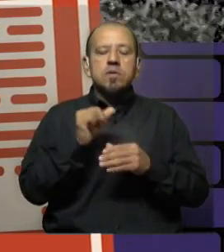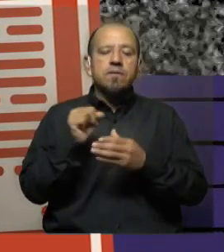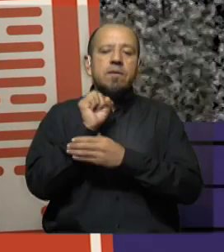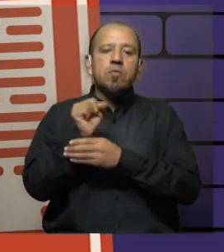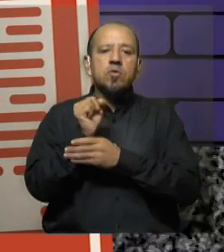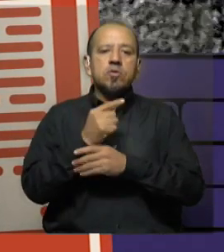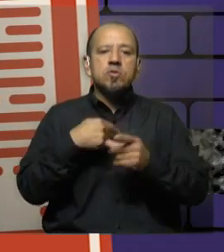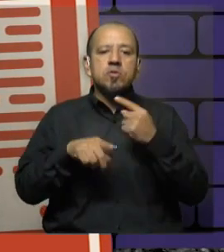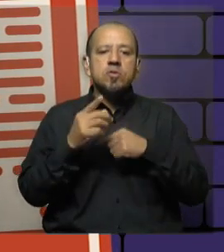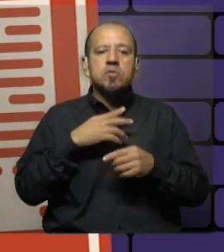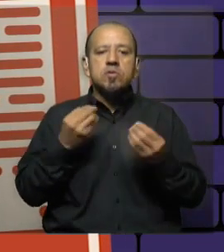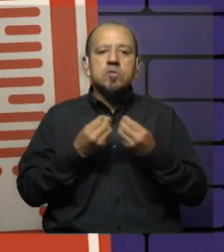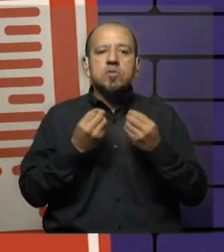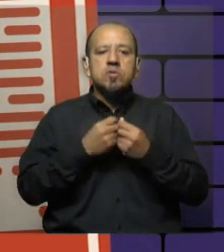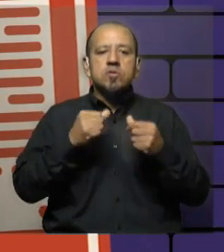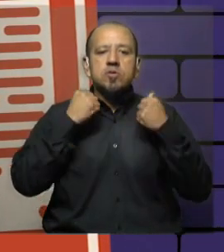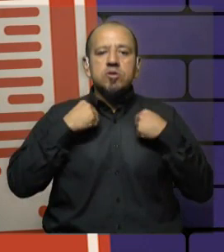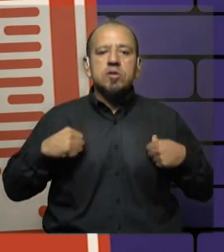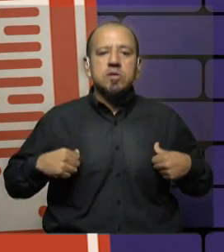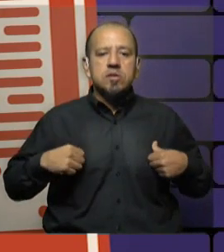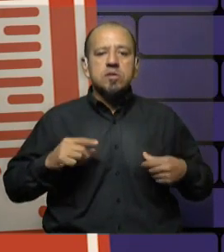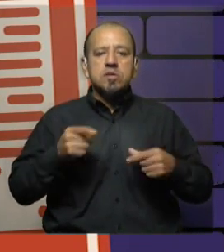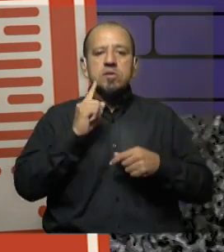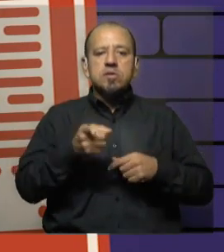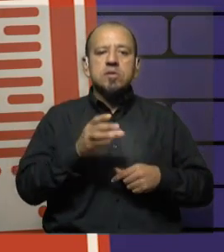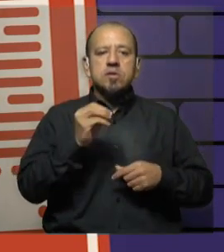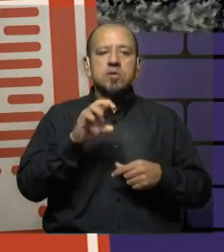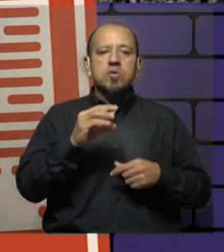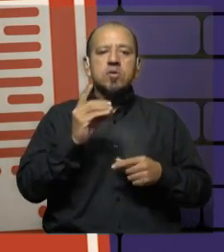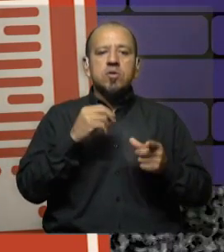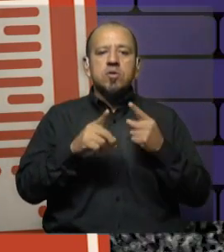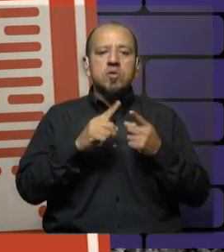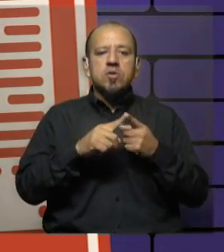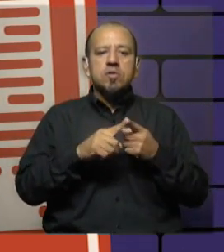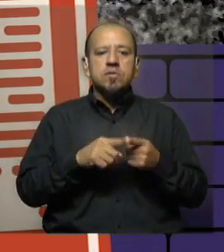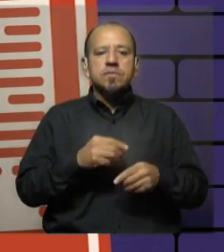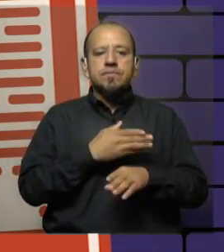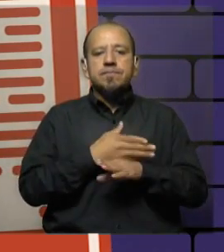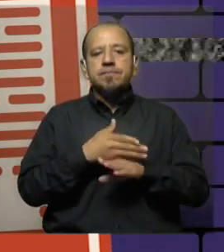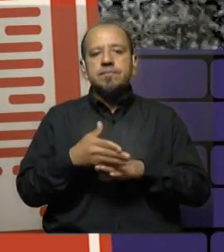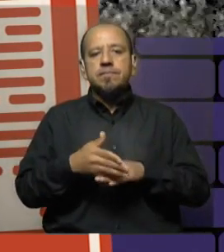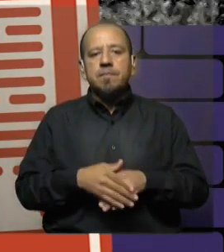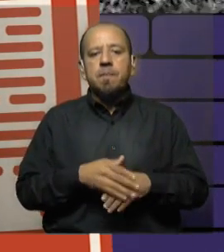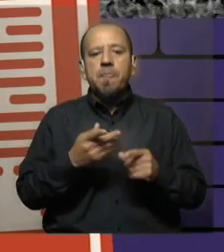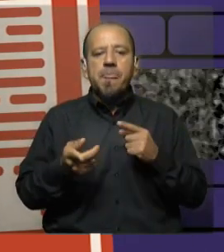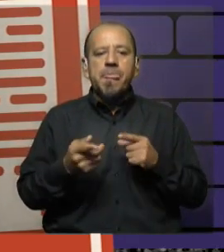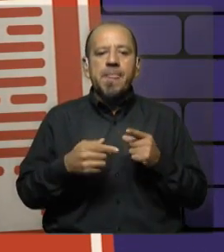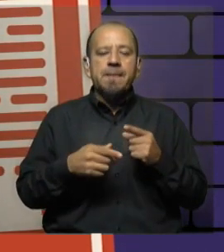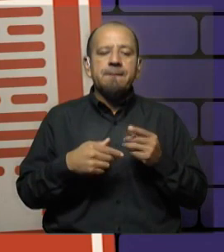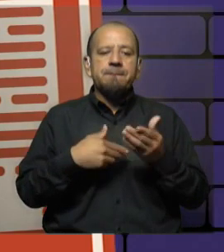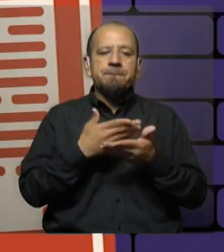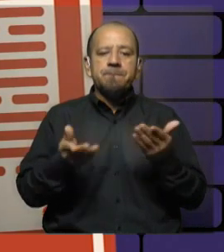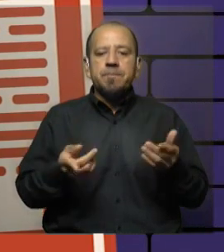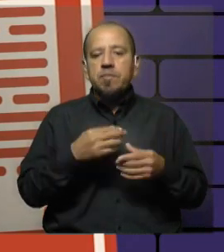por su enorme colección de chalecos hasta podarlo el gordo de los chalecos maletín en mano y contemplora con Julián de